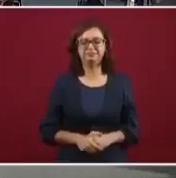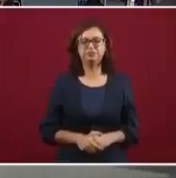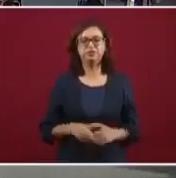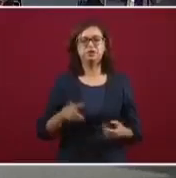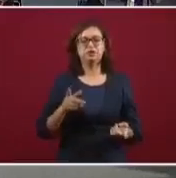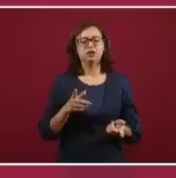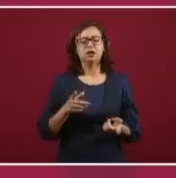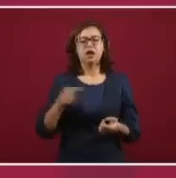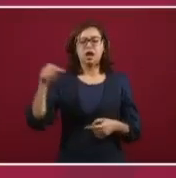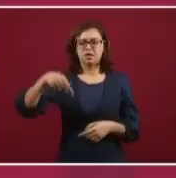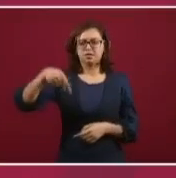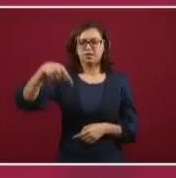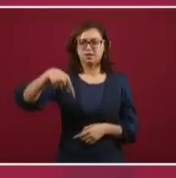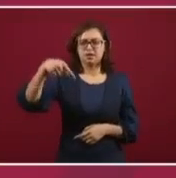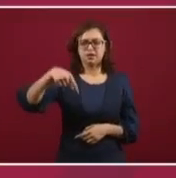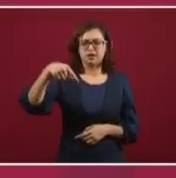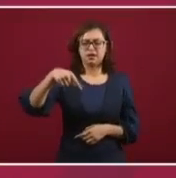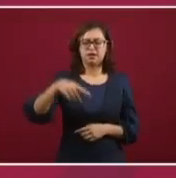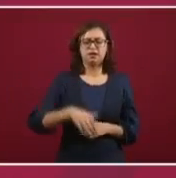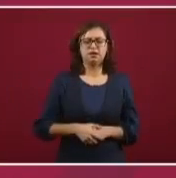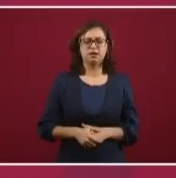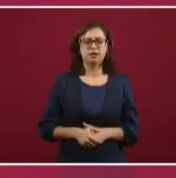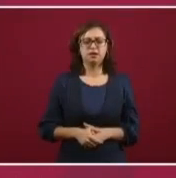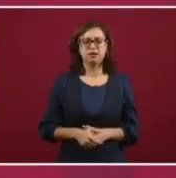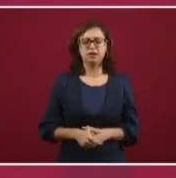aquí, sí,